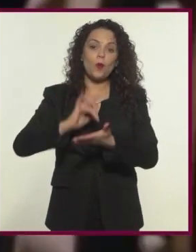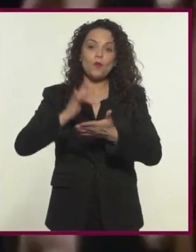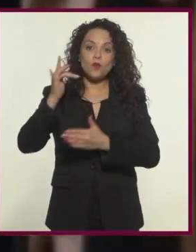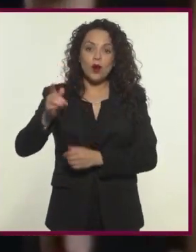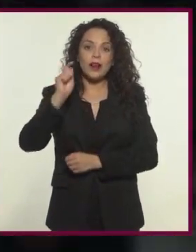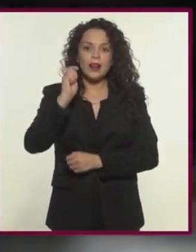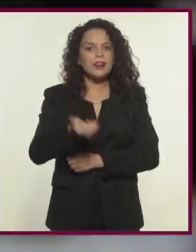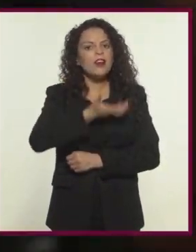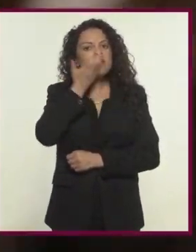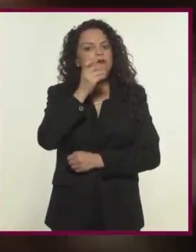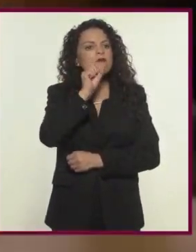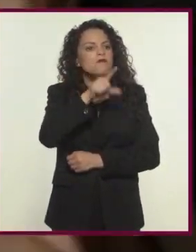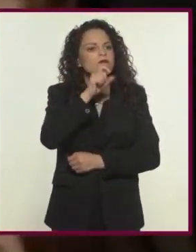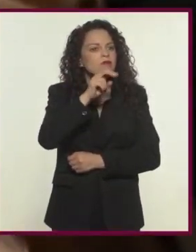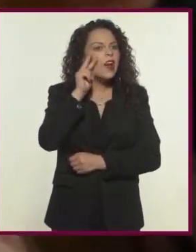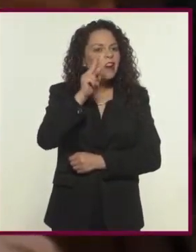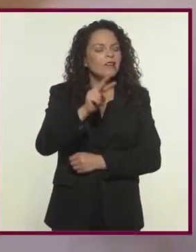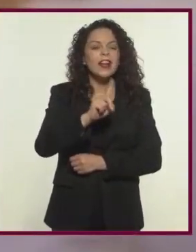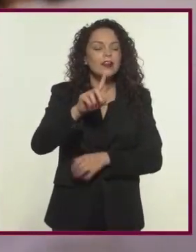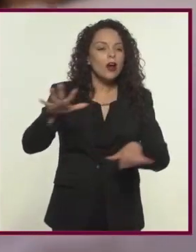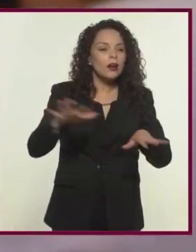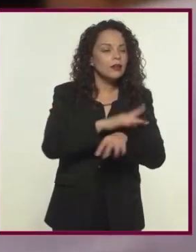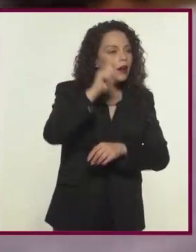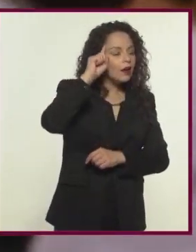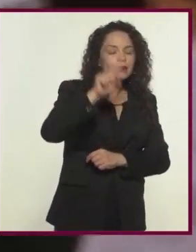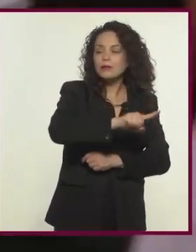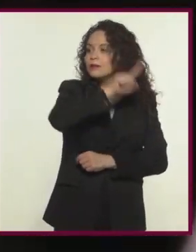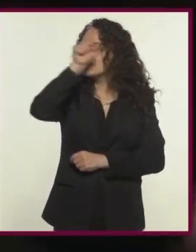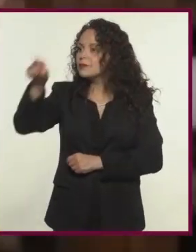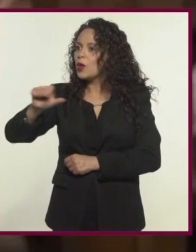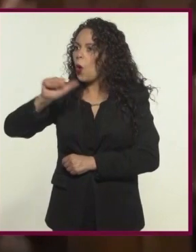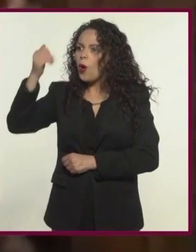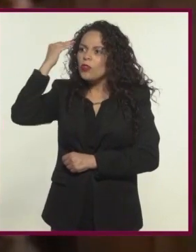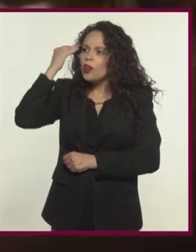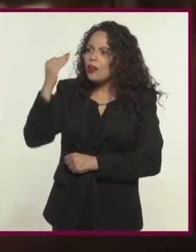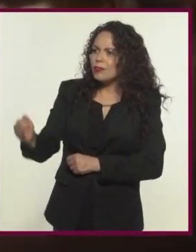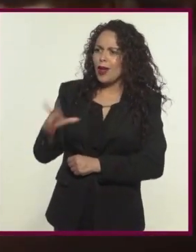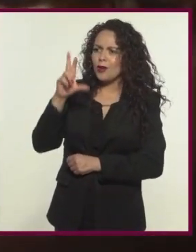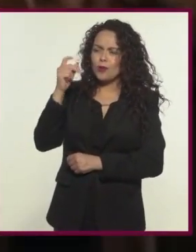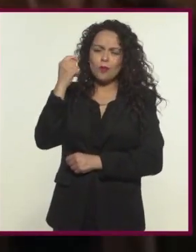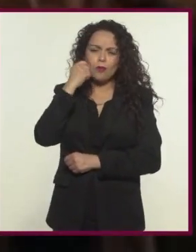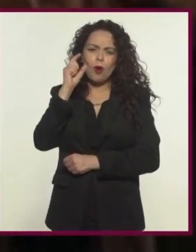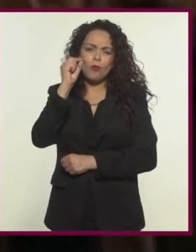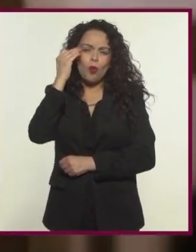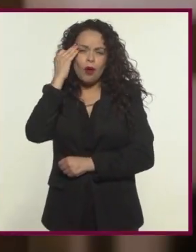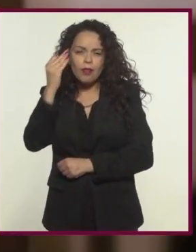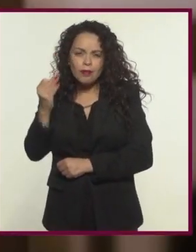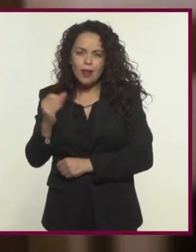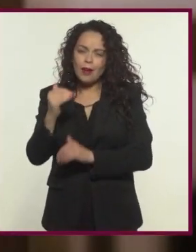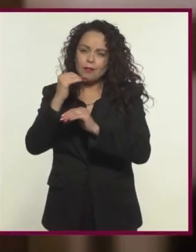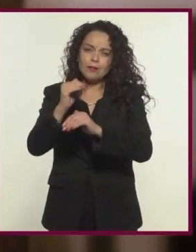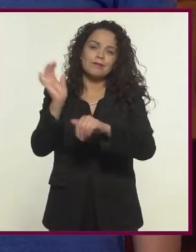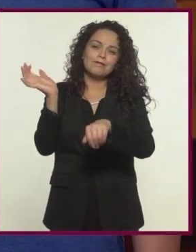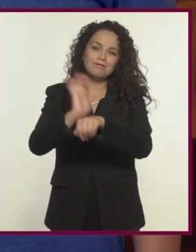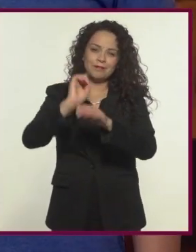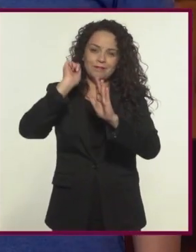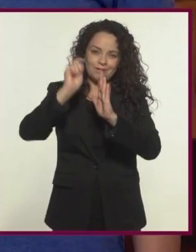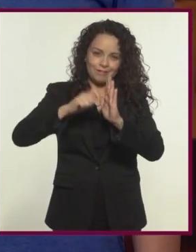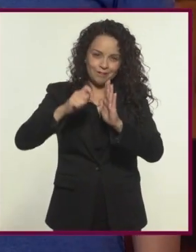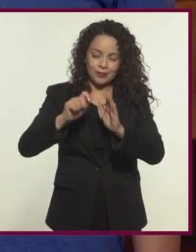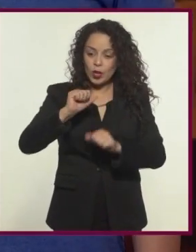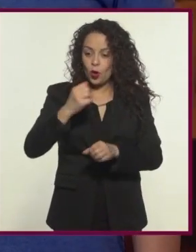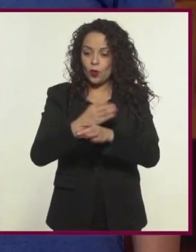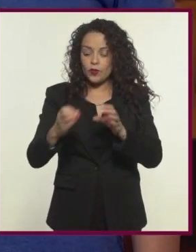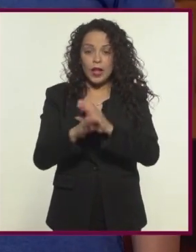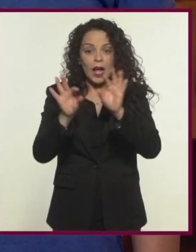esta propuesta de sacarnos de lo convencional y llevarnos a otras realidades, aunque sea por un pequeño momento. Algo también